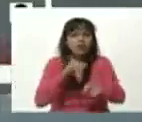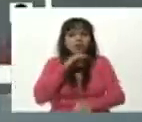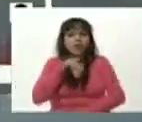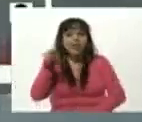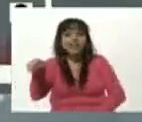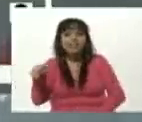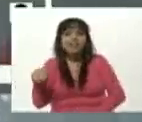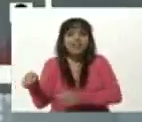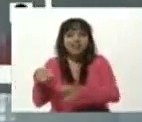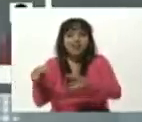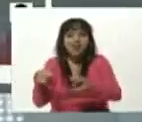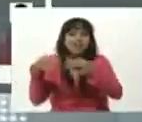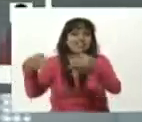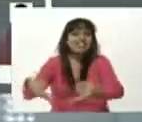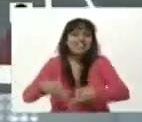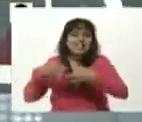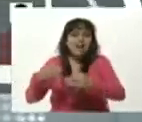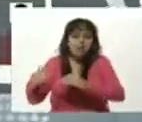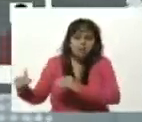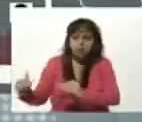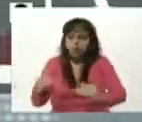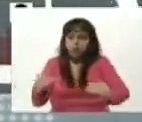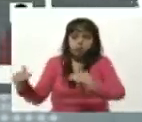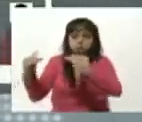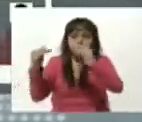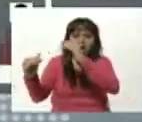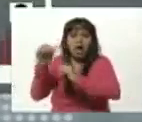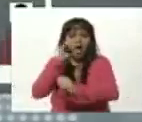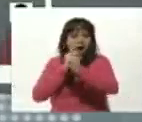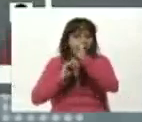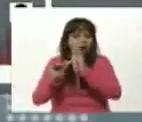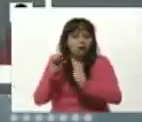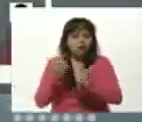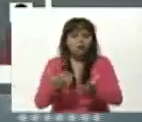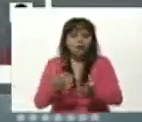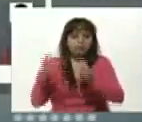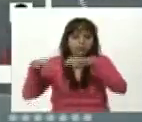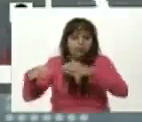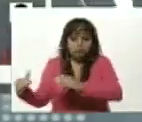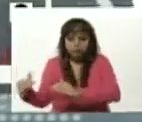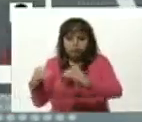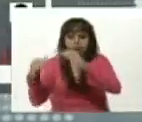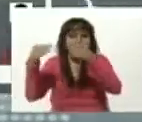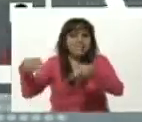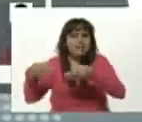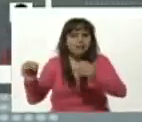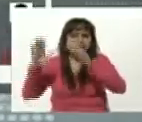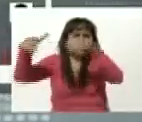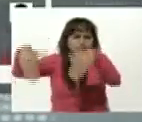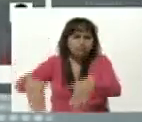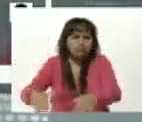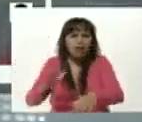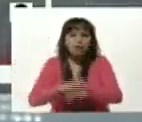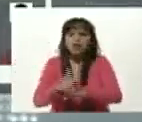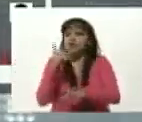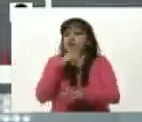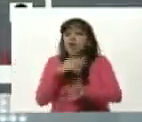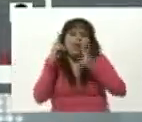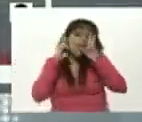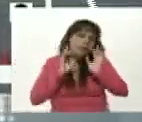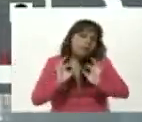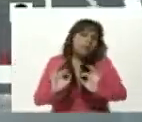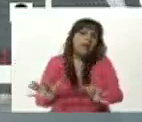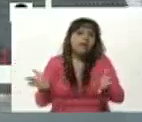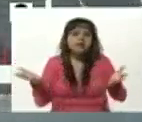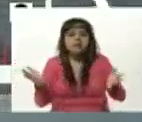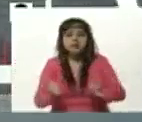río, el Alpargatón, es el que siempre creaba daño en la parroquia Urabá, porque, bueno, porque no se le hacía mantenimiento y porque